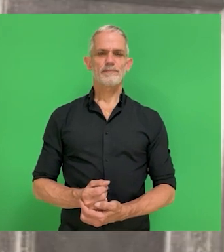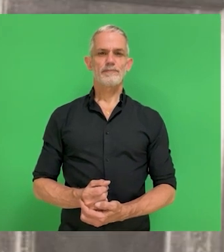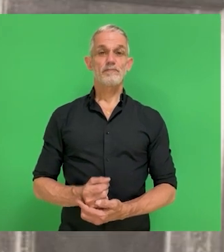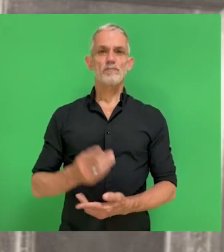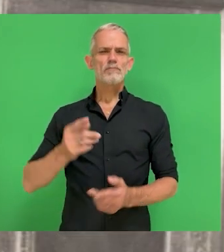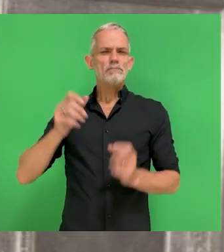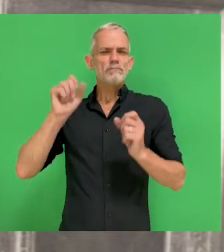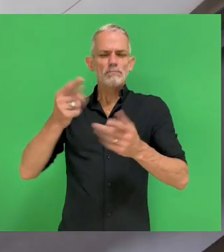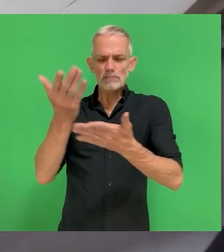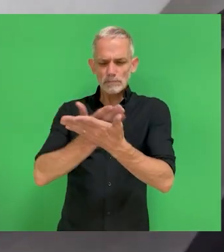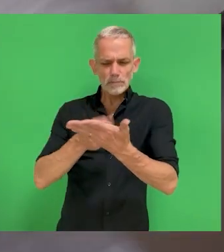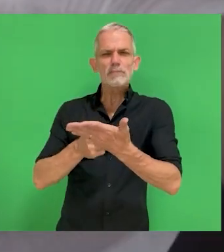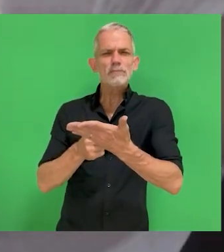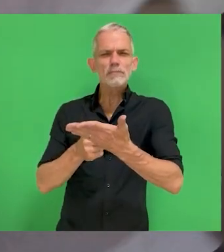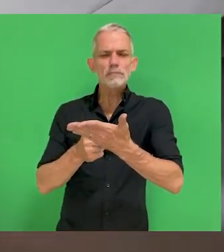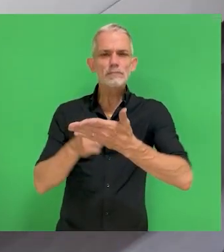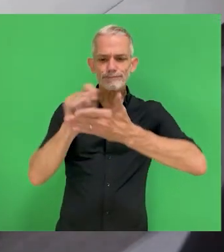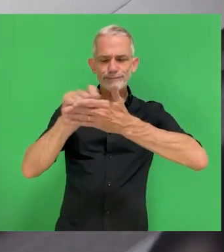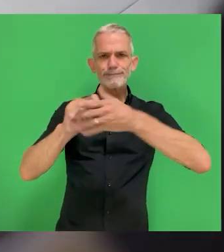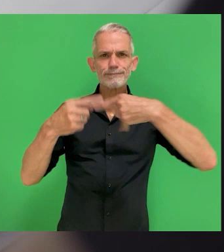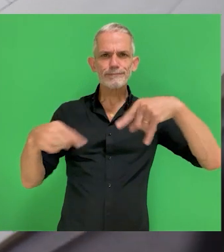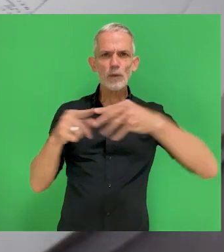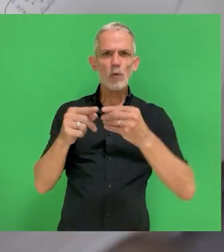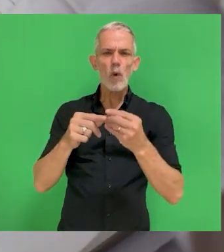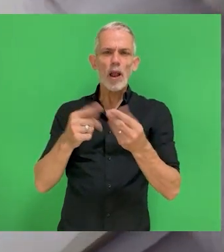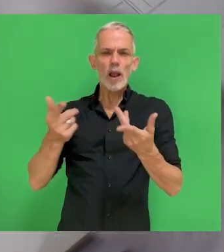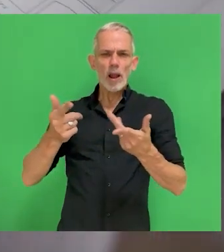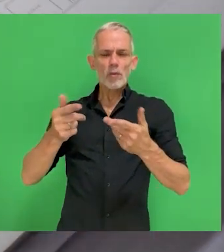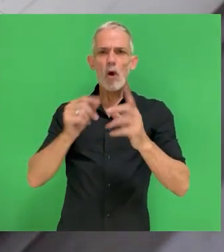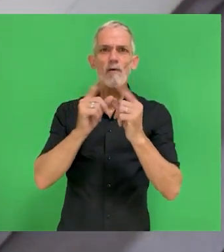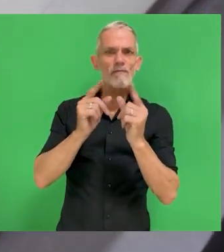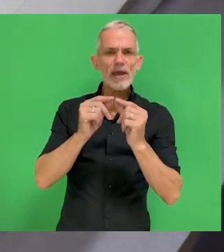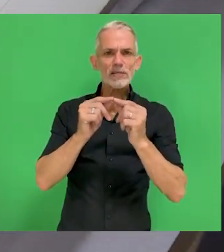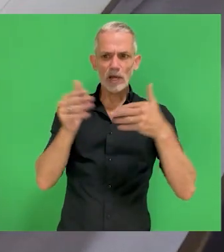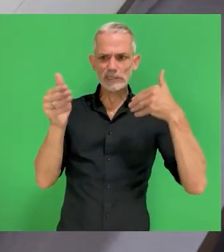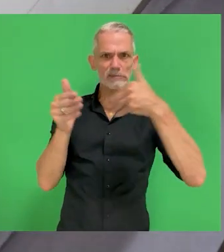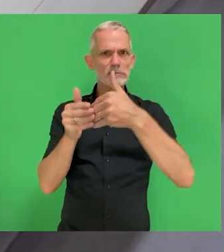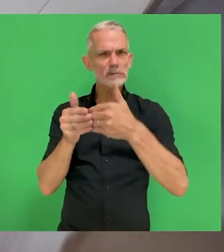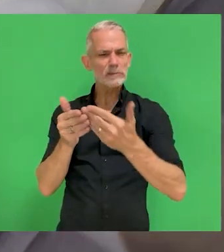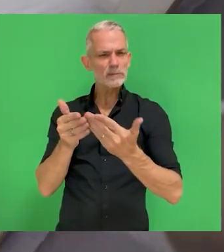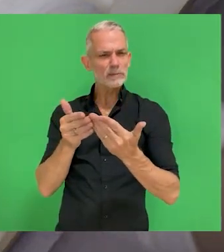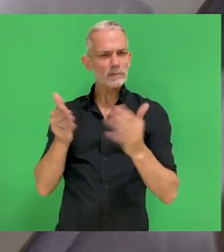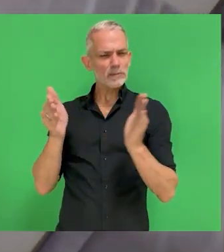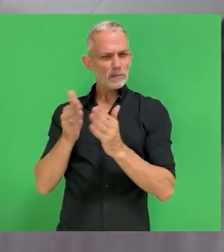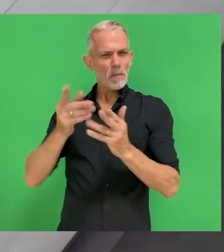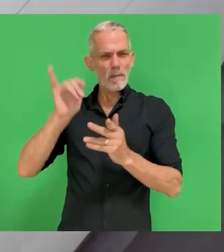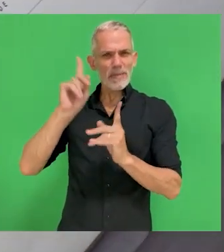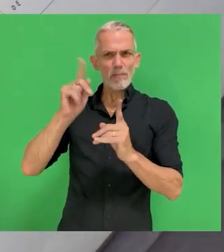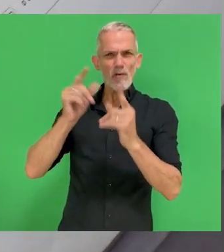La particularidad del documento es que va a estar realizado muy cercano a las fechas de los